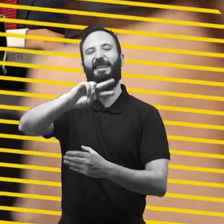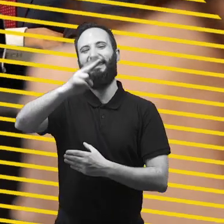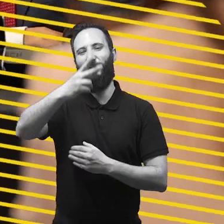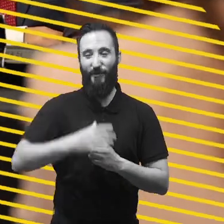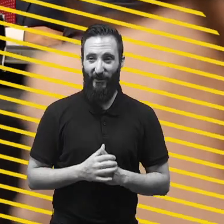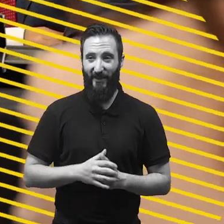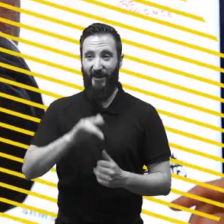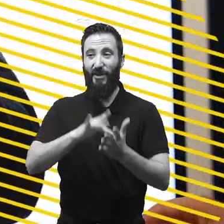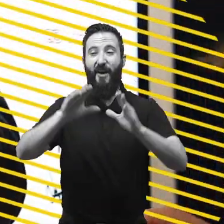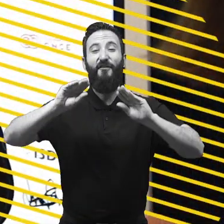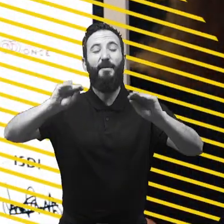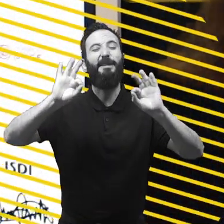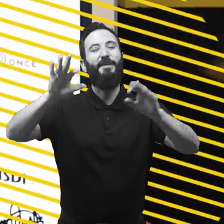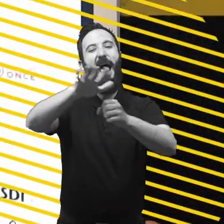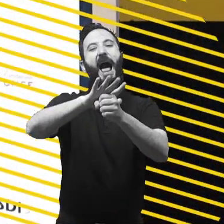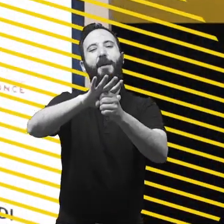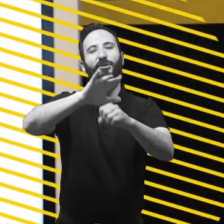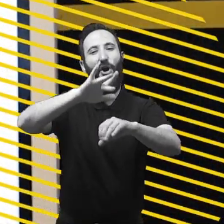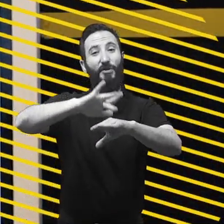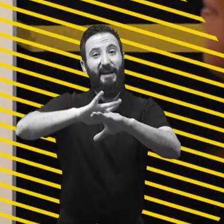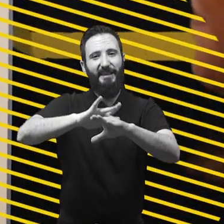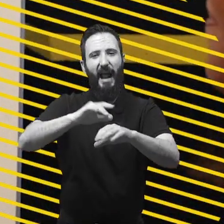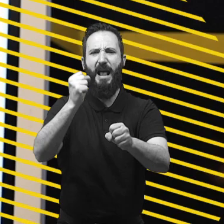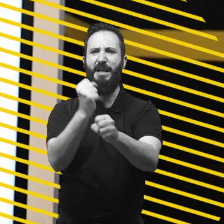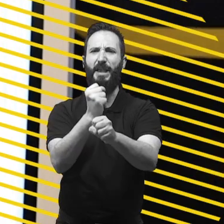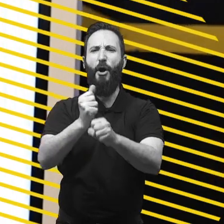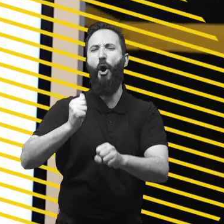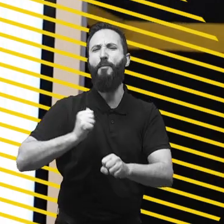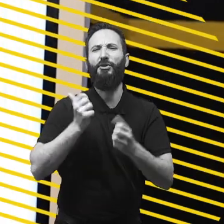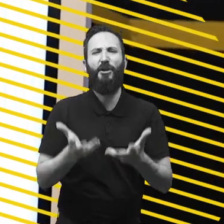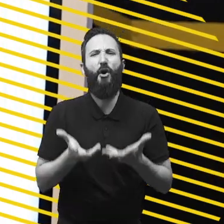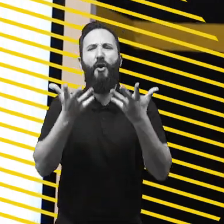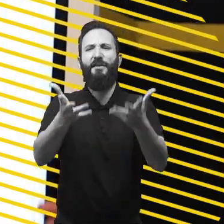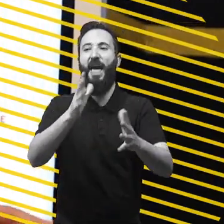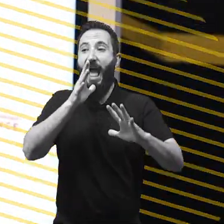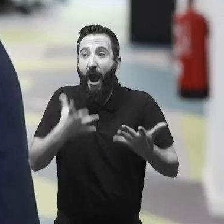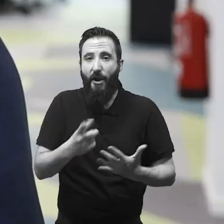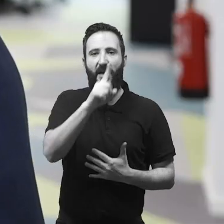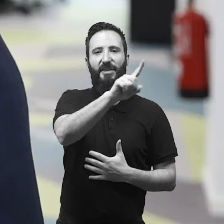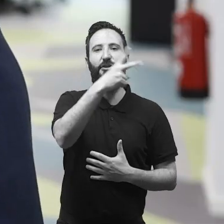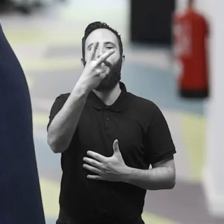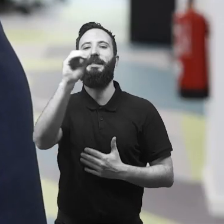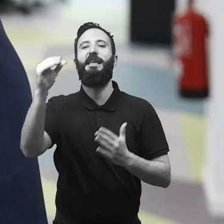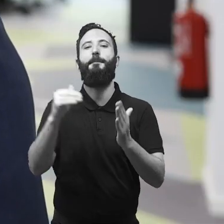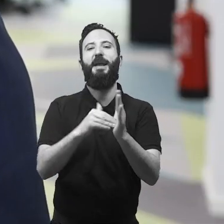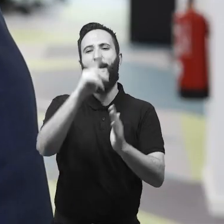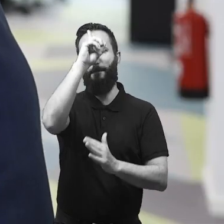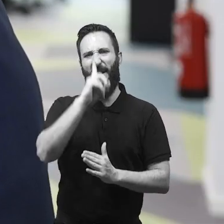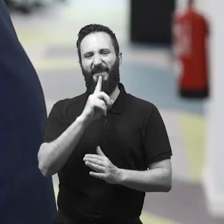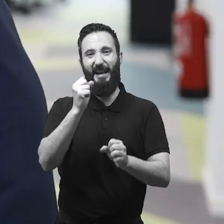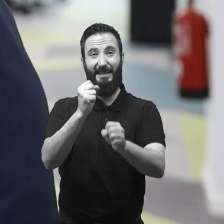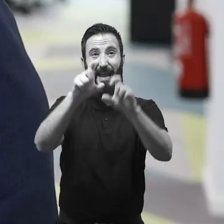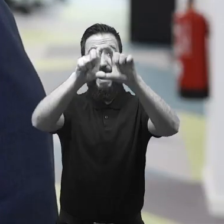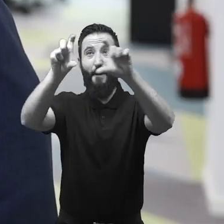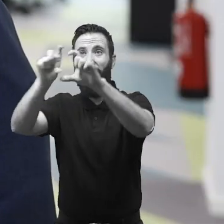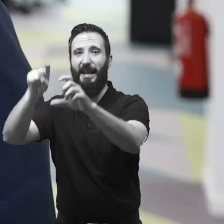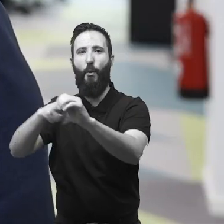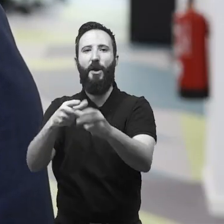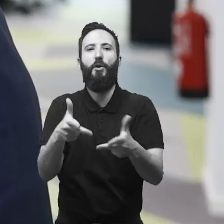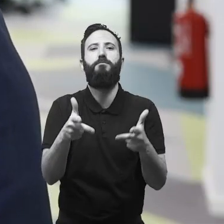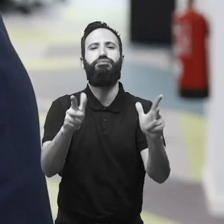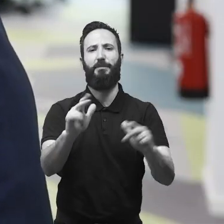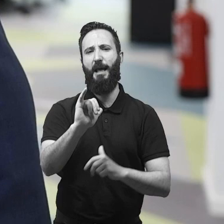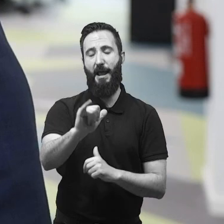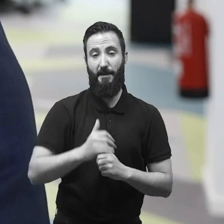oportunidades laborales. Actualmente hay 120.000 perfiles sin cubrir en las empresas. Lo primero es que para estos alumnos es clave